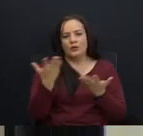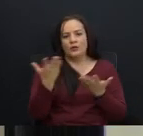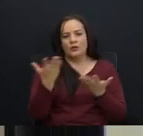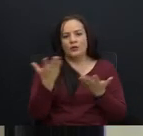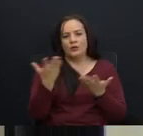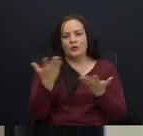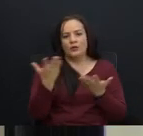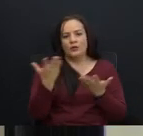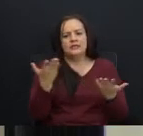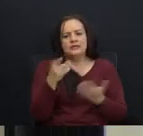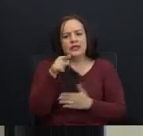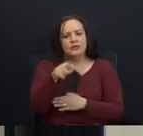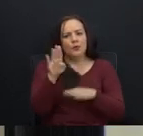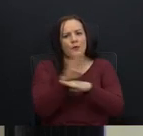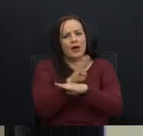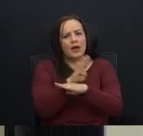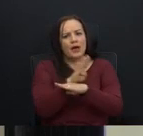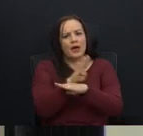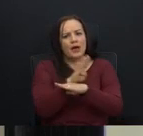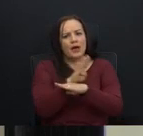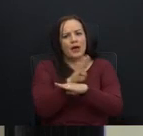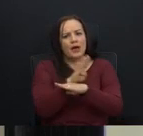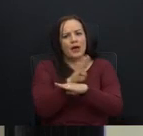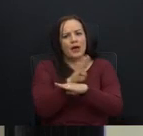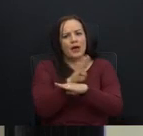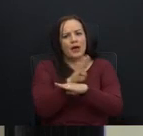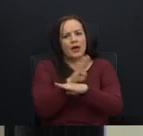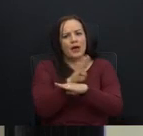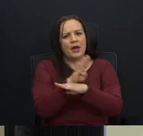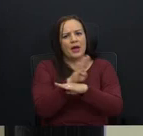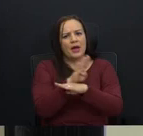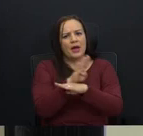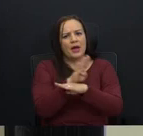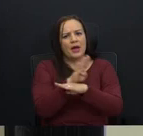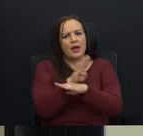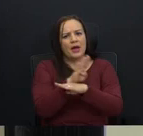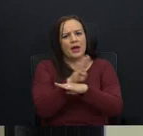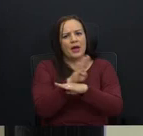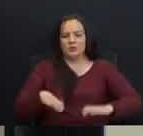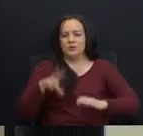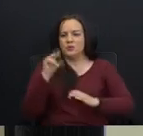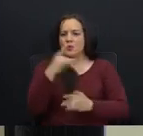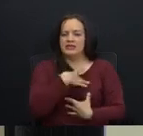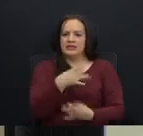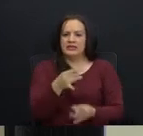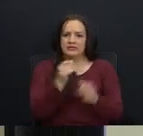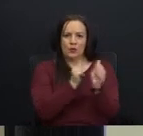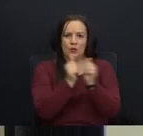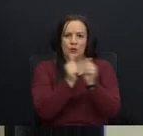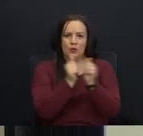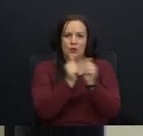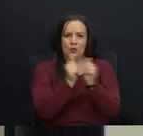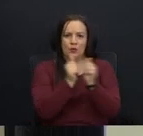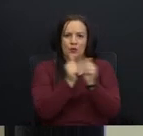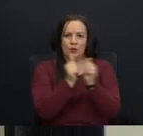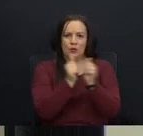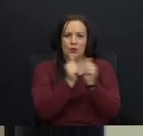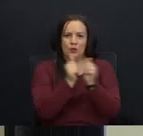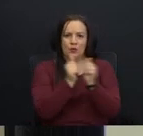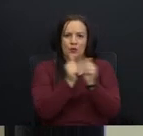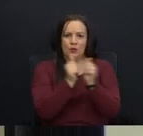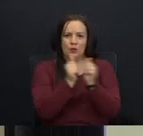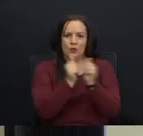no quiere a sus clientes, es un banco que no le interesa competir, que no le interesa cuidar y chinear a los clientes que